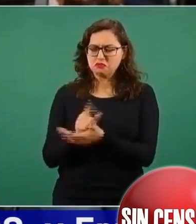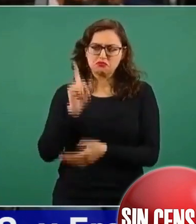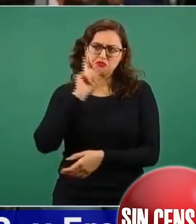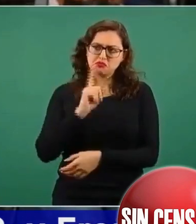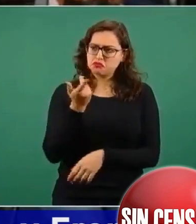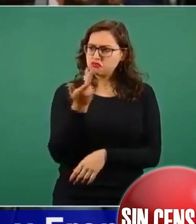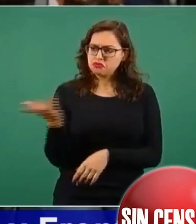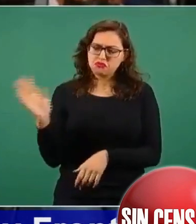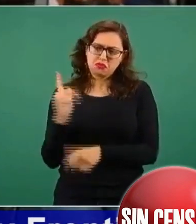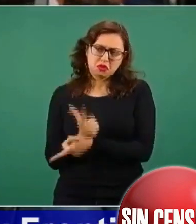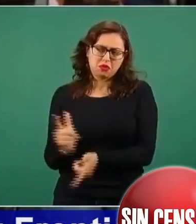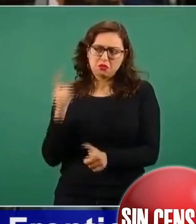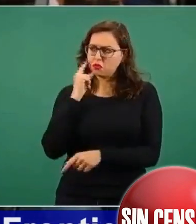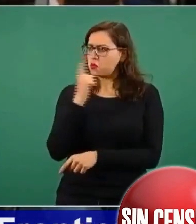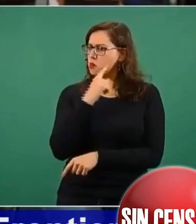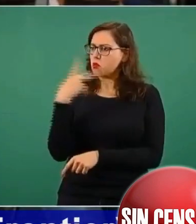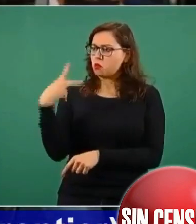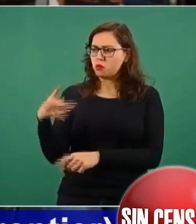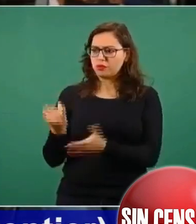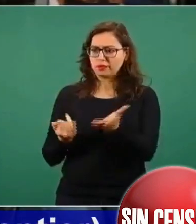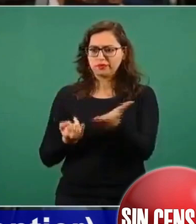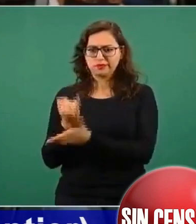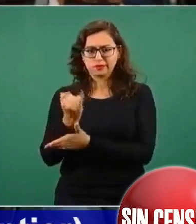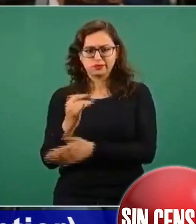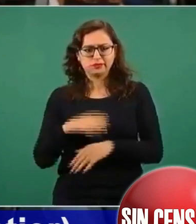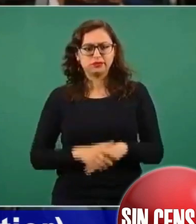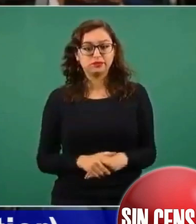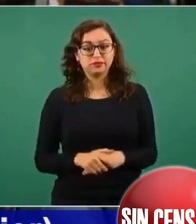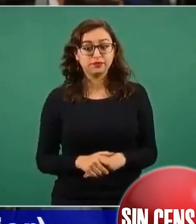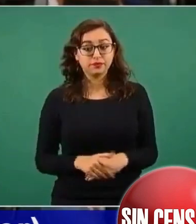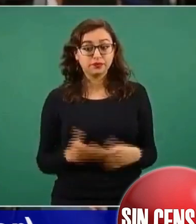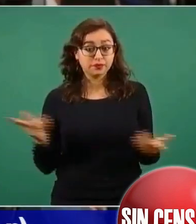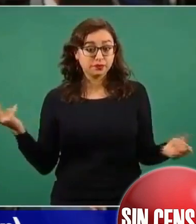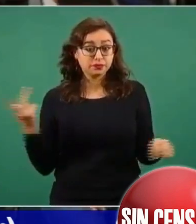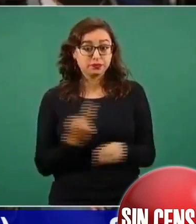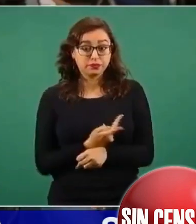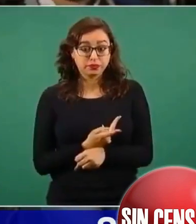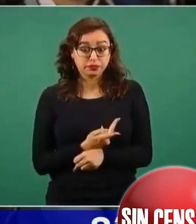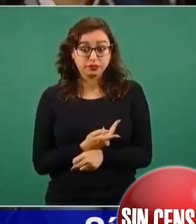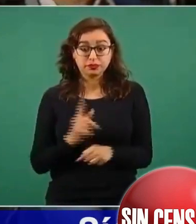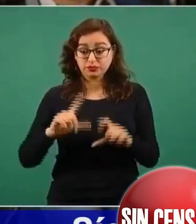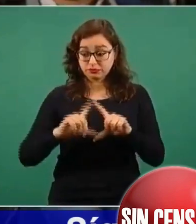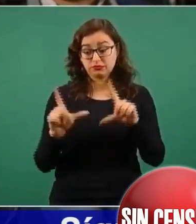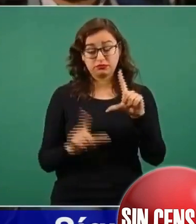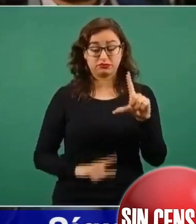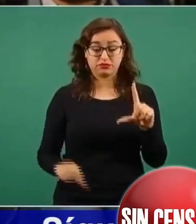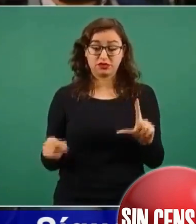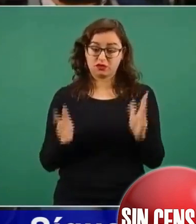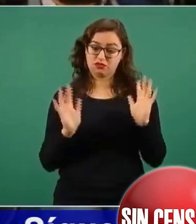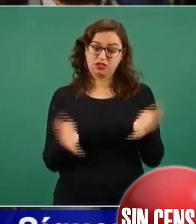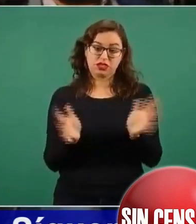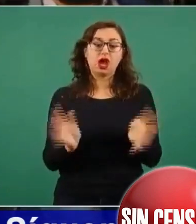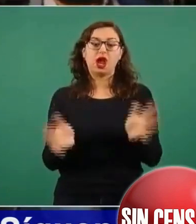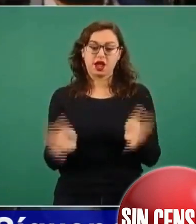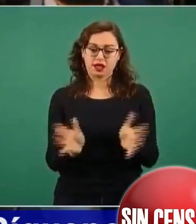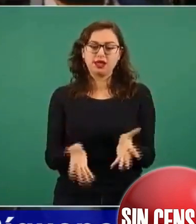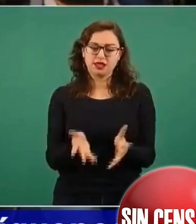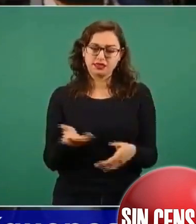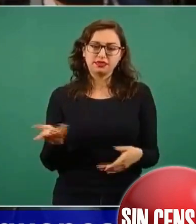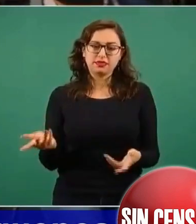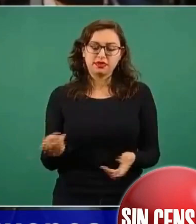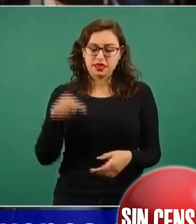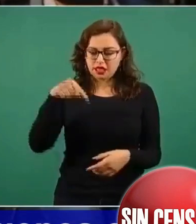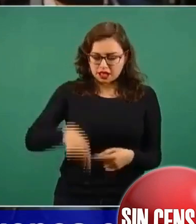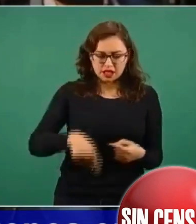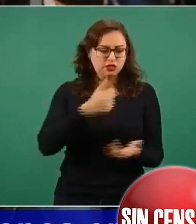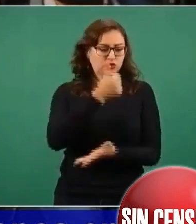la pregunta es, ¿realmente se está acercando este momento para México? Ya en la Ciudad de México es legal, en